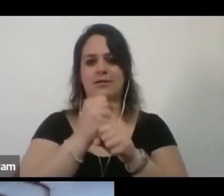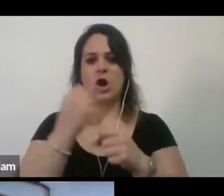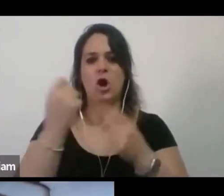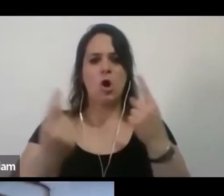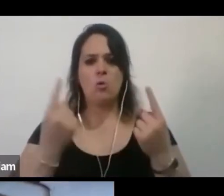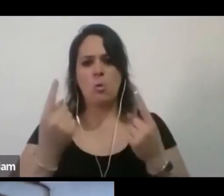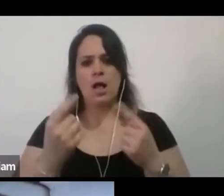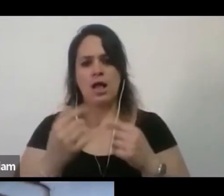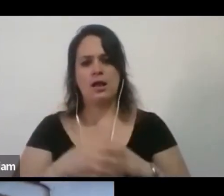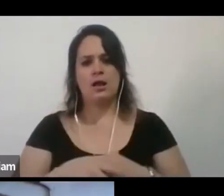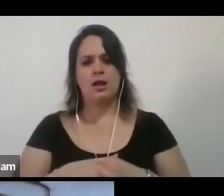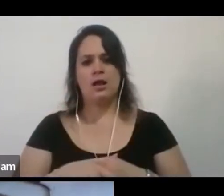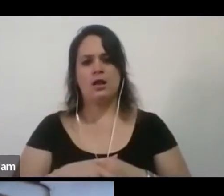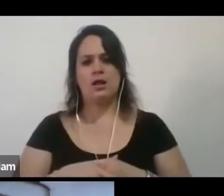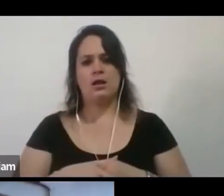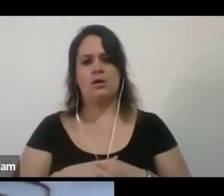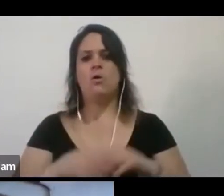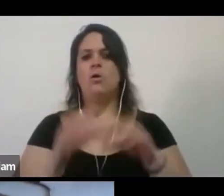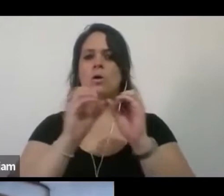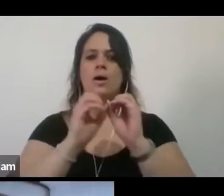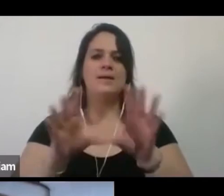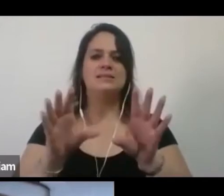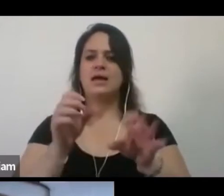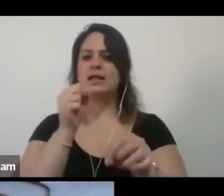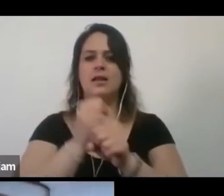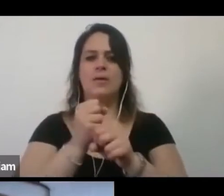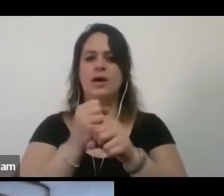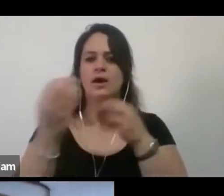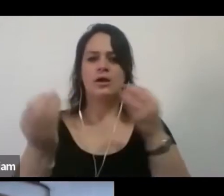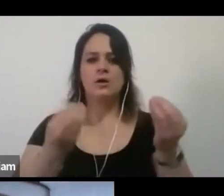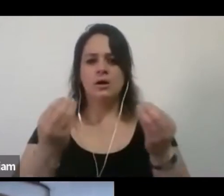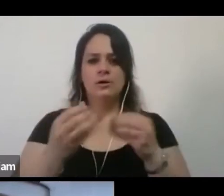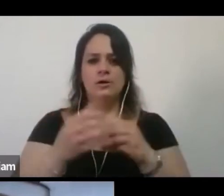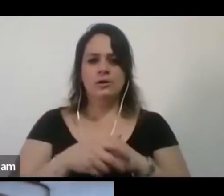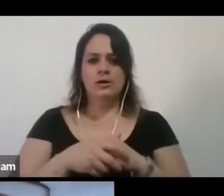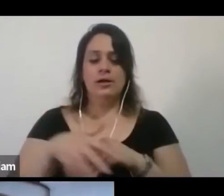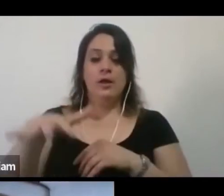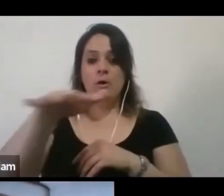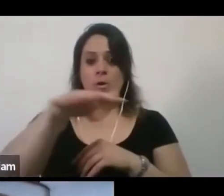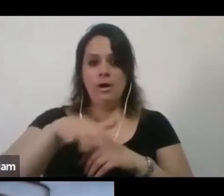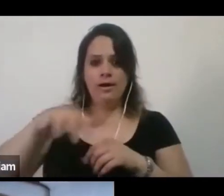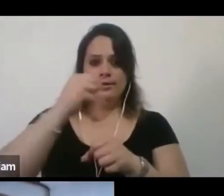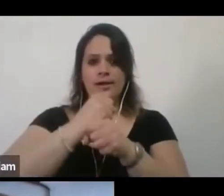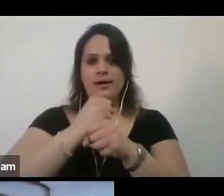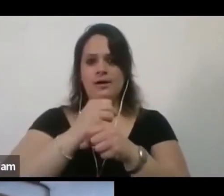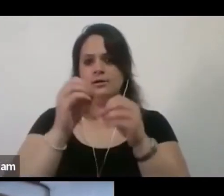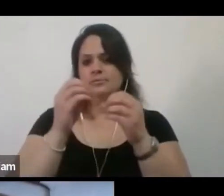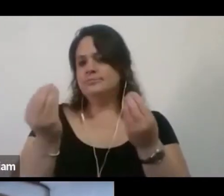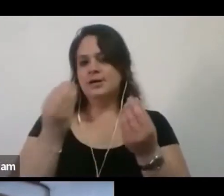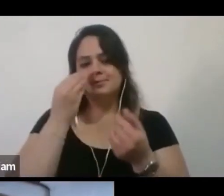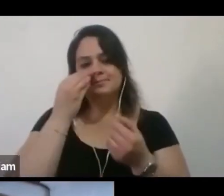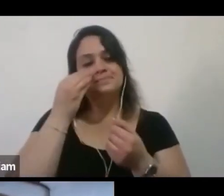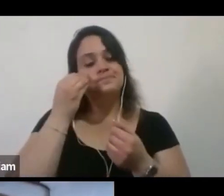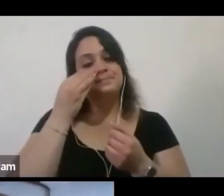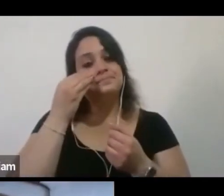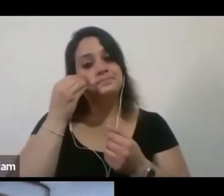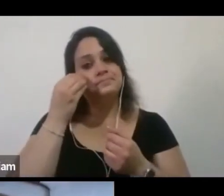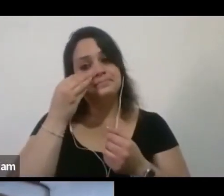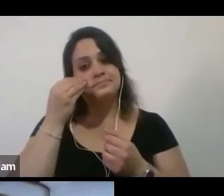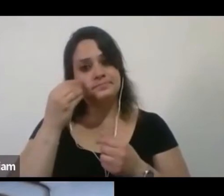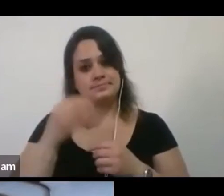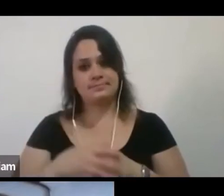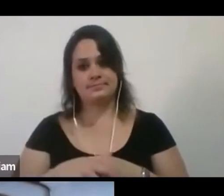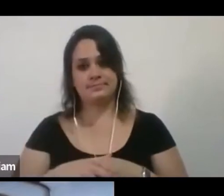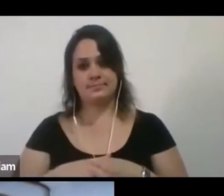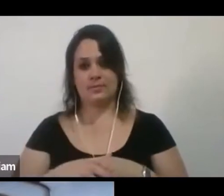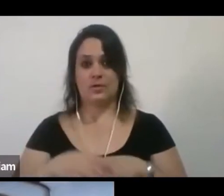quiero empezar a trabajar y a transformar un espacio, ¿vale? Cuando estoy en